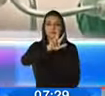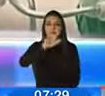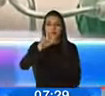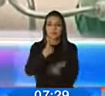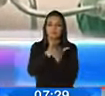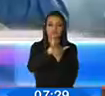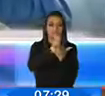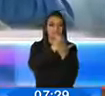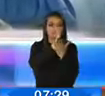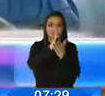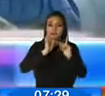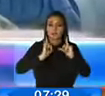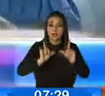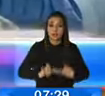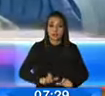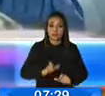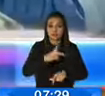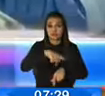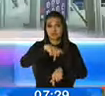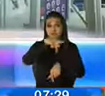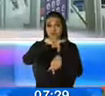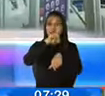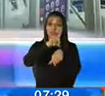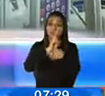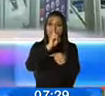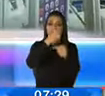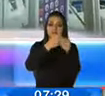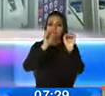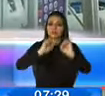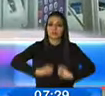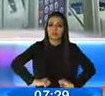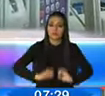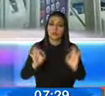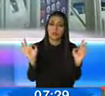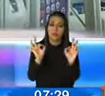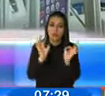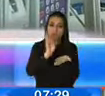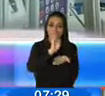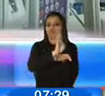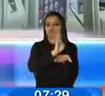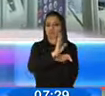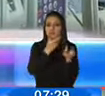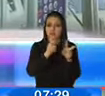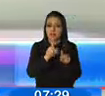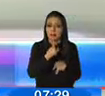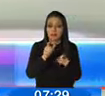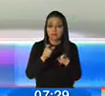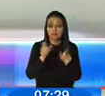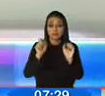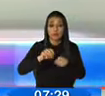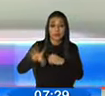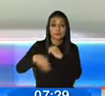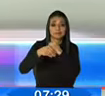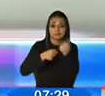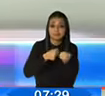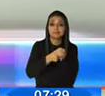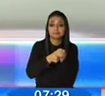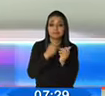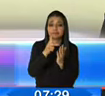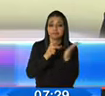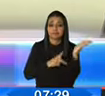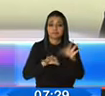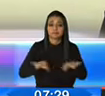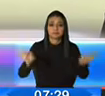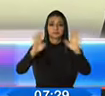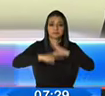especialidades médicas a las que pueden acceder los profesionales de la salud. También se informó que el Instituto Ecuatoriano de Seguridad Social se sumó a este programa de